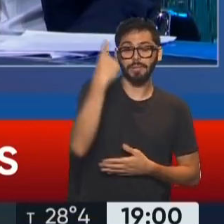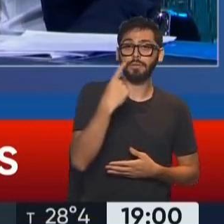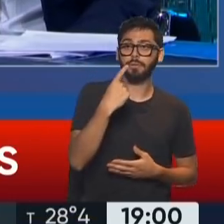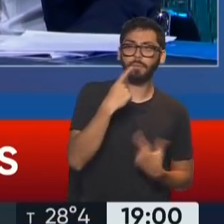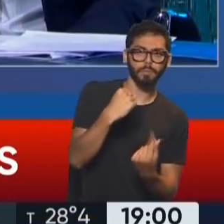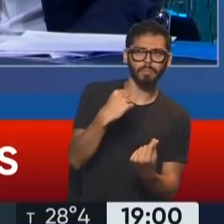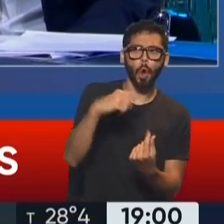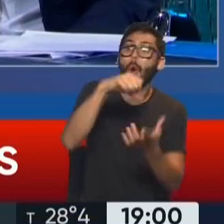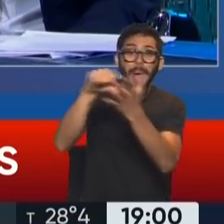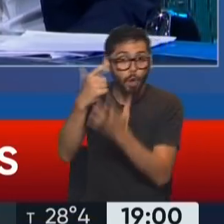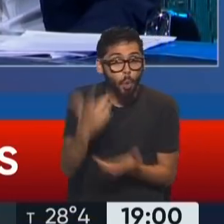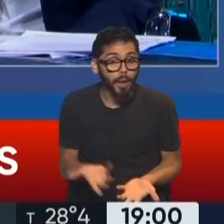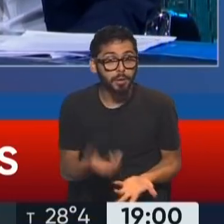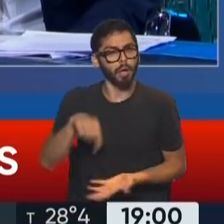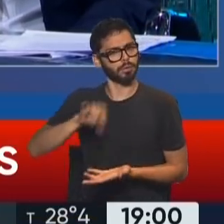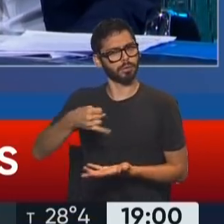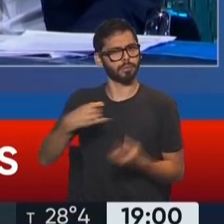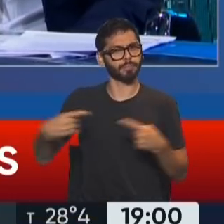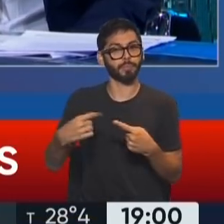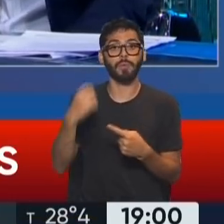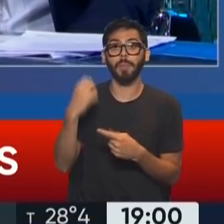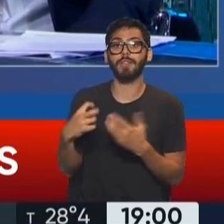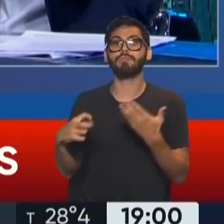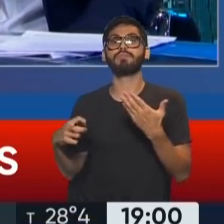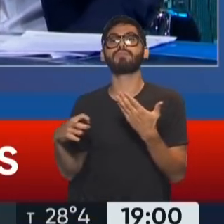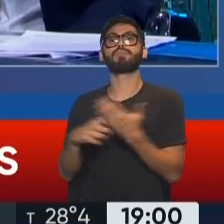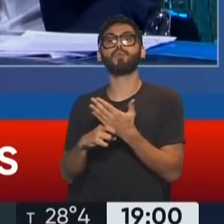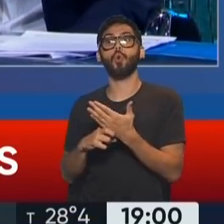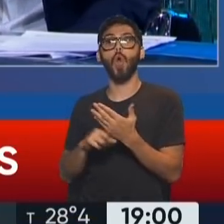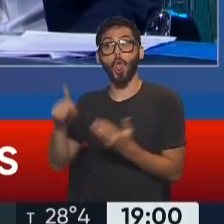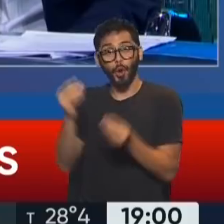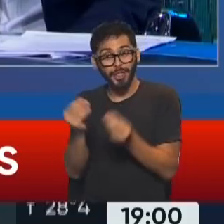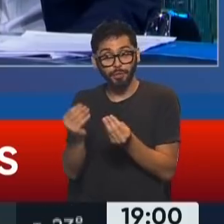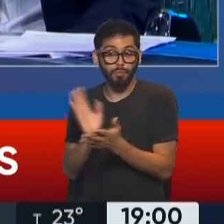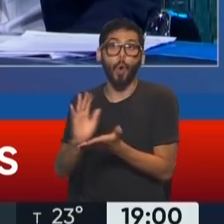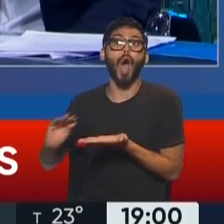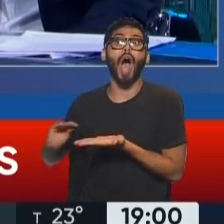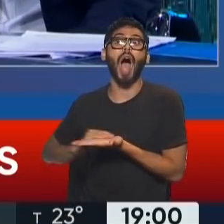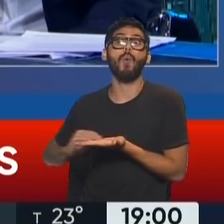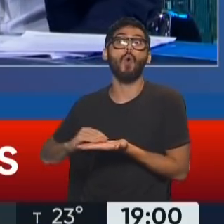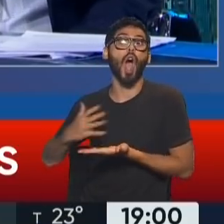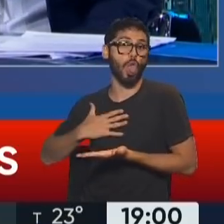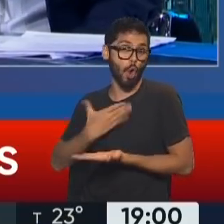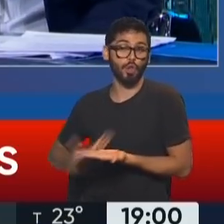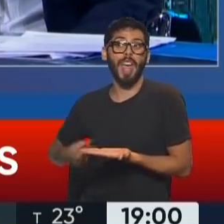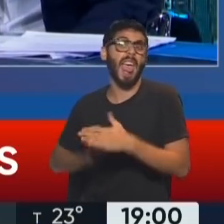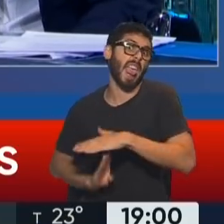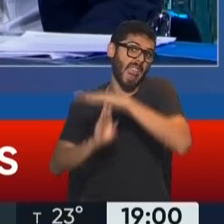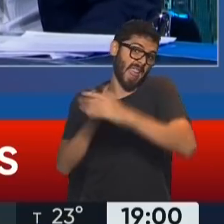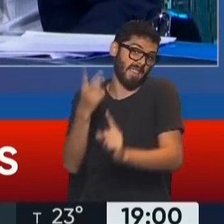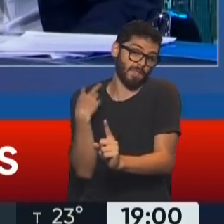del Tesoro, que es el jefe de los abogados del Estado. Y para los abogados del Estado, digamos, no hay